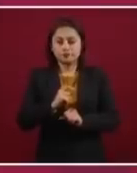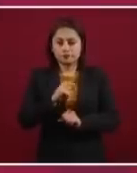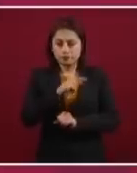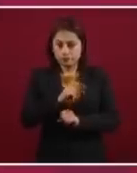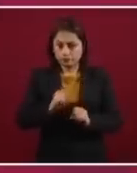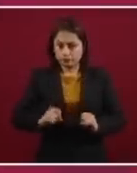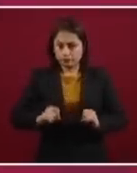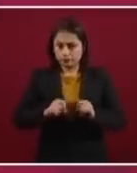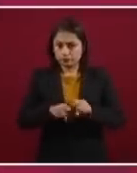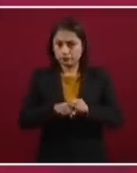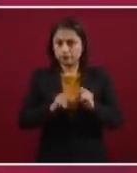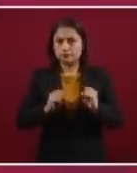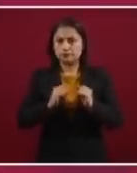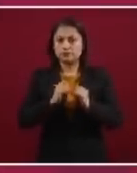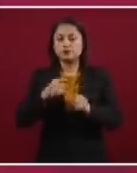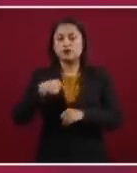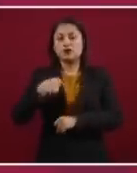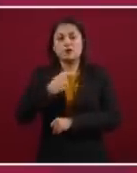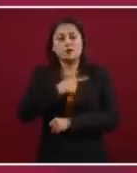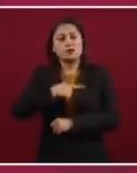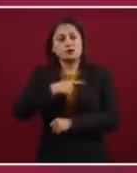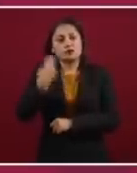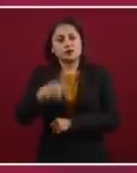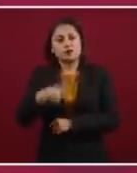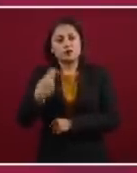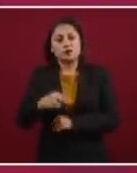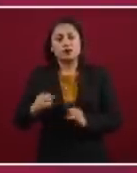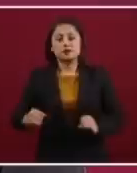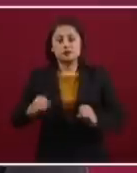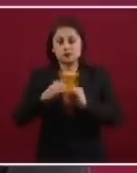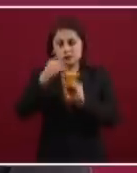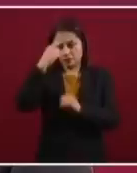que además me gustó mucho porque ya